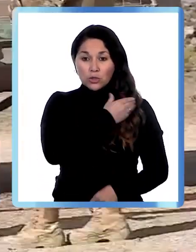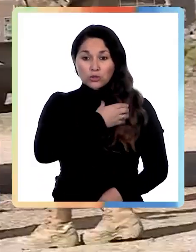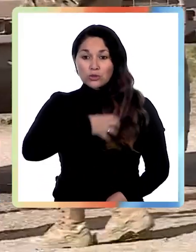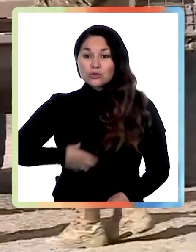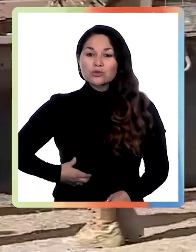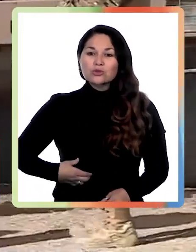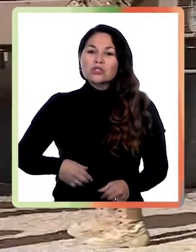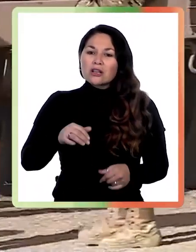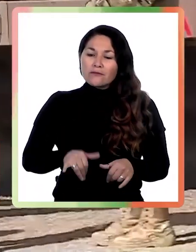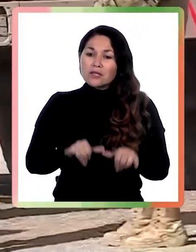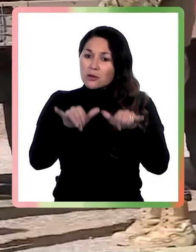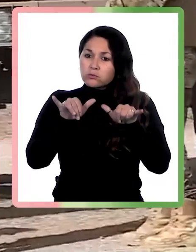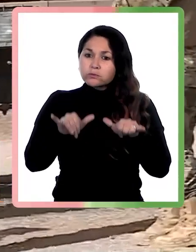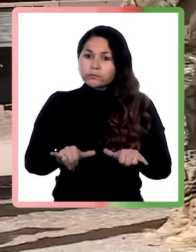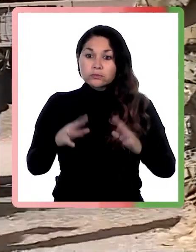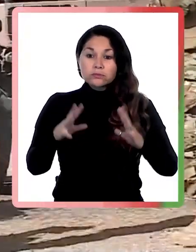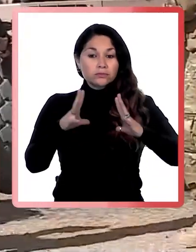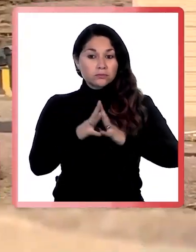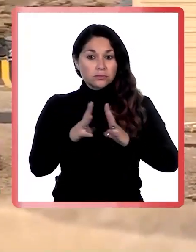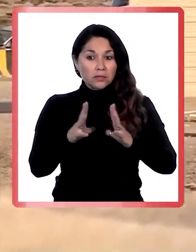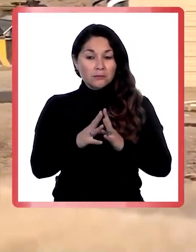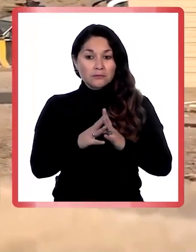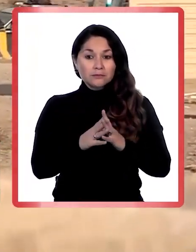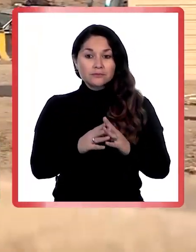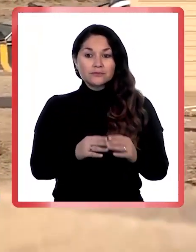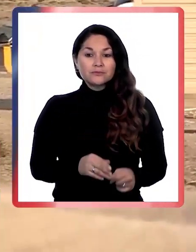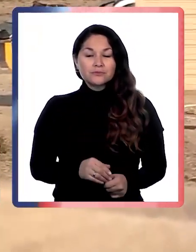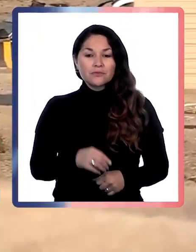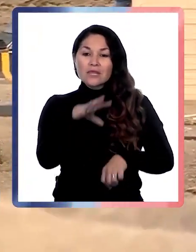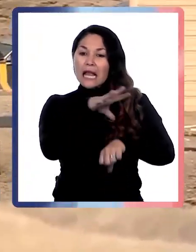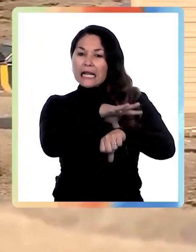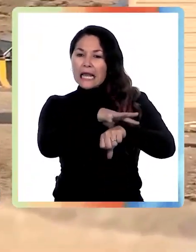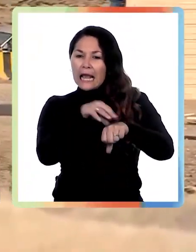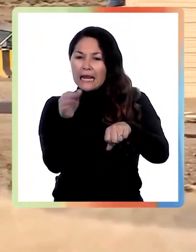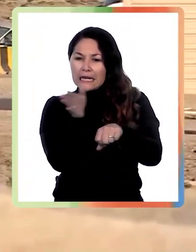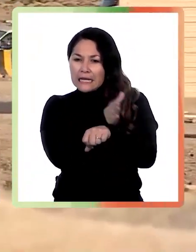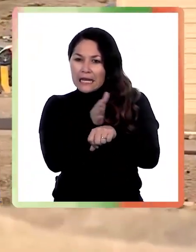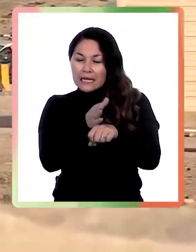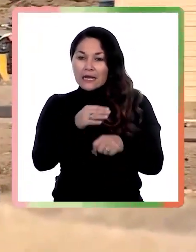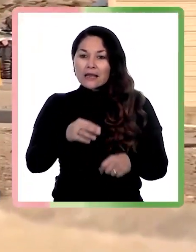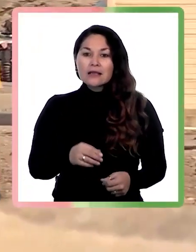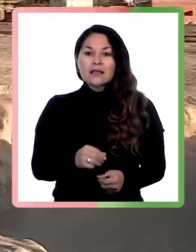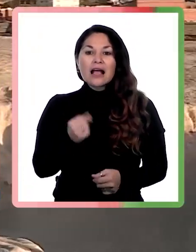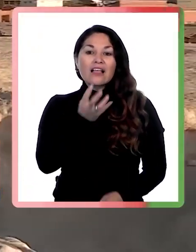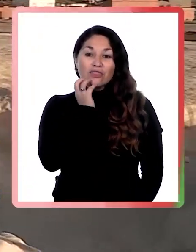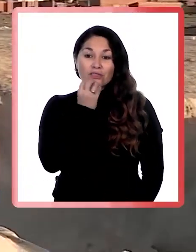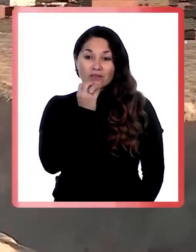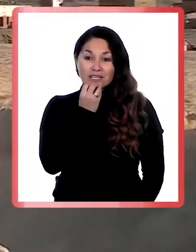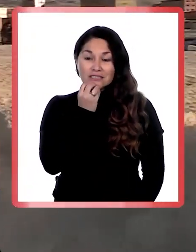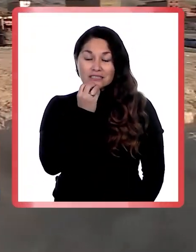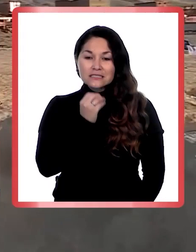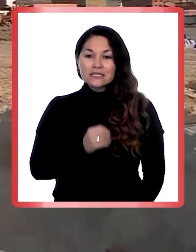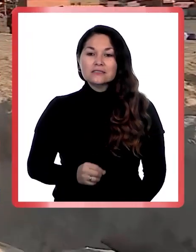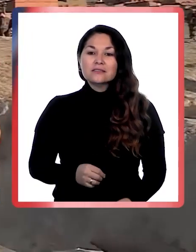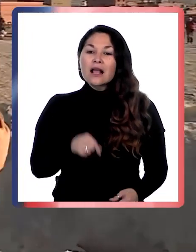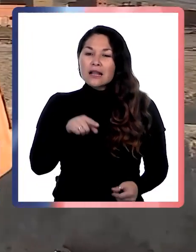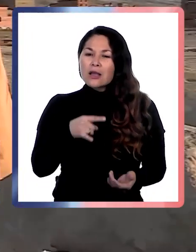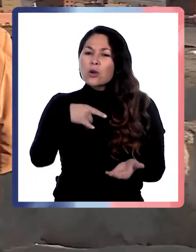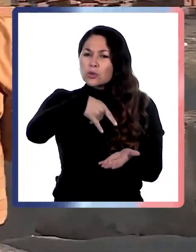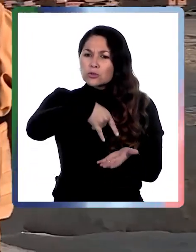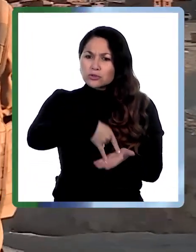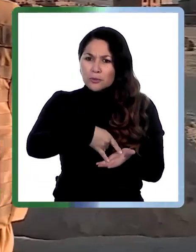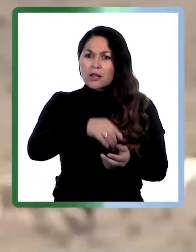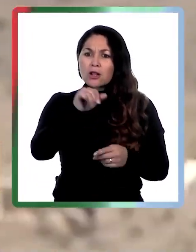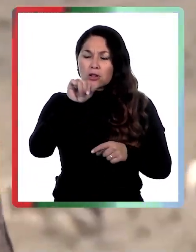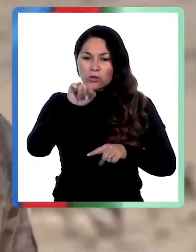gobierno de mantener la presencia de las fuerzas armadas en las fronteras entre arica y parina Cota y antofagasta el senado probó